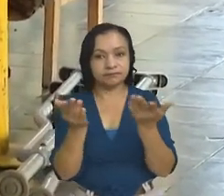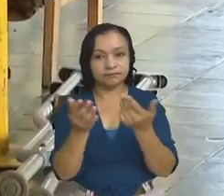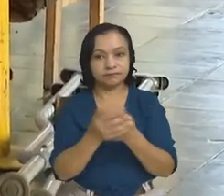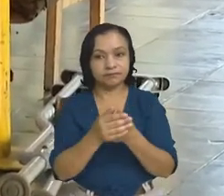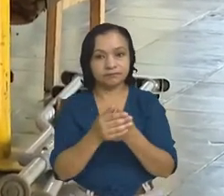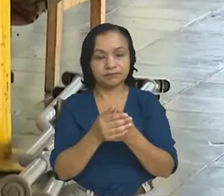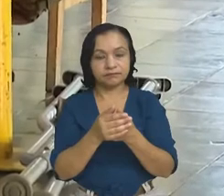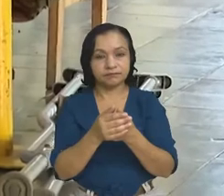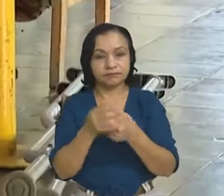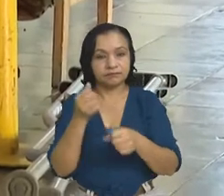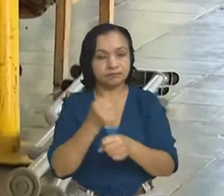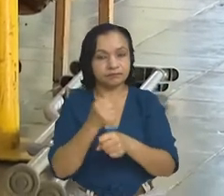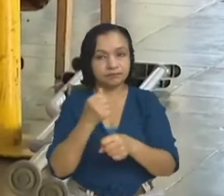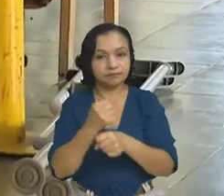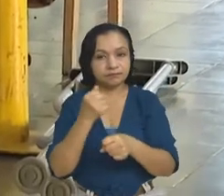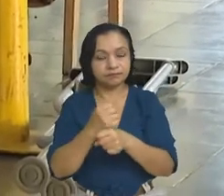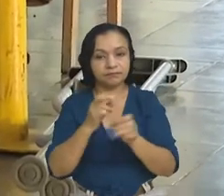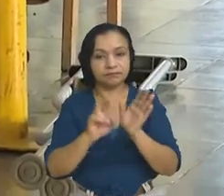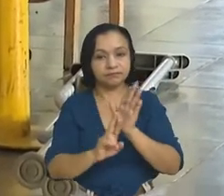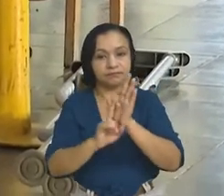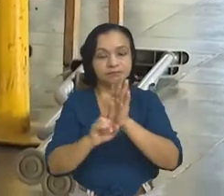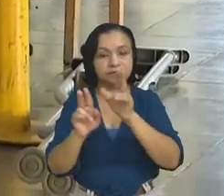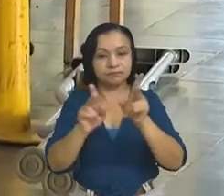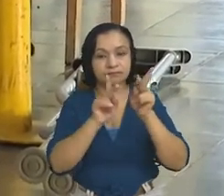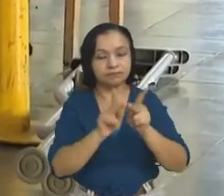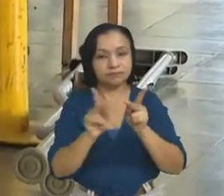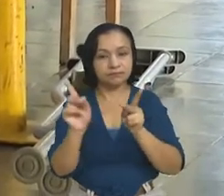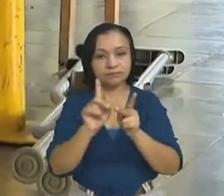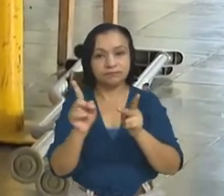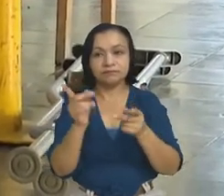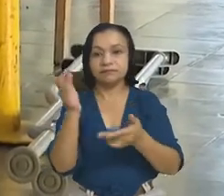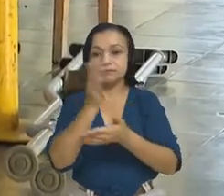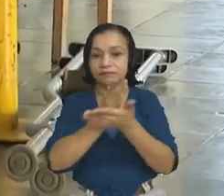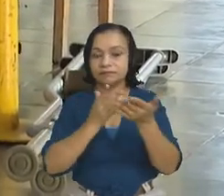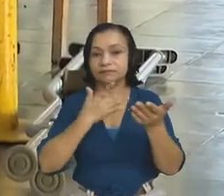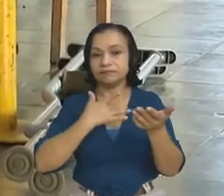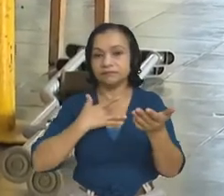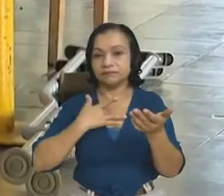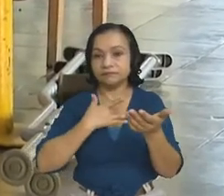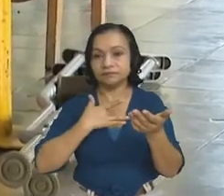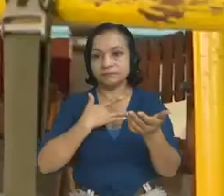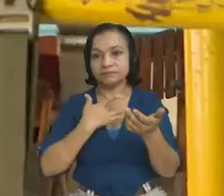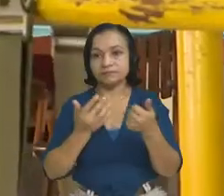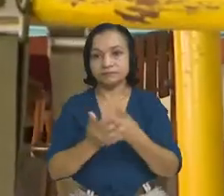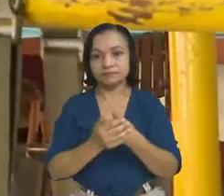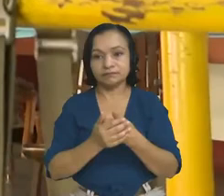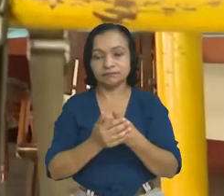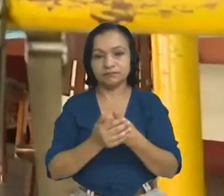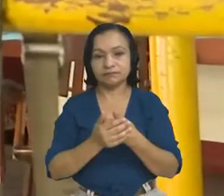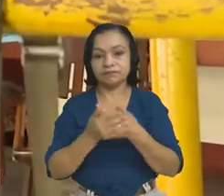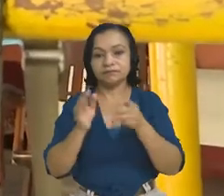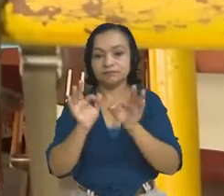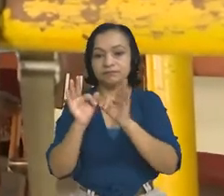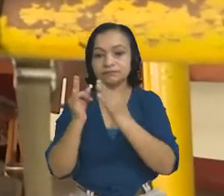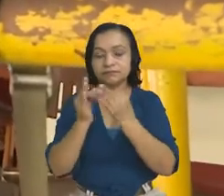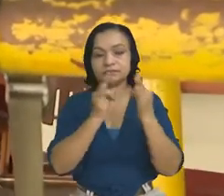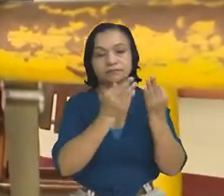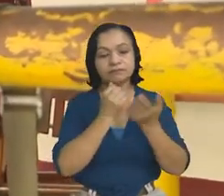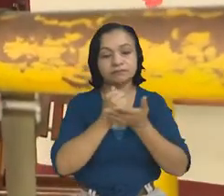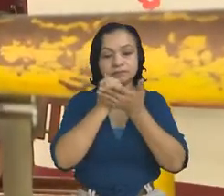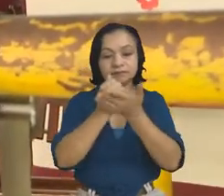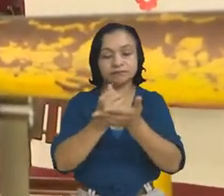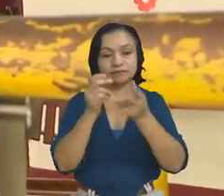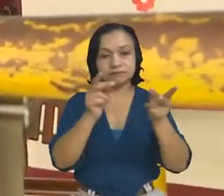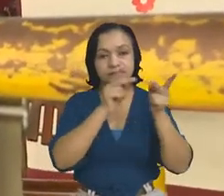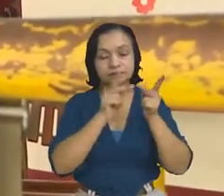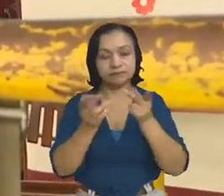la terapia o la respuesta a la persona como tal, sino que a veces es necesario hasta llegar a hacer terapias familiares para ayudar al paciente